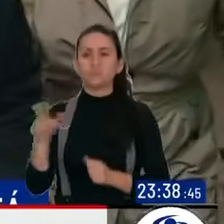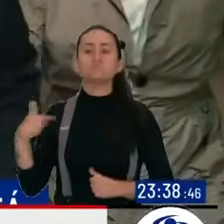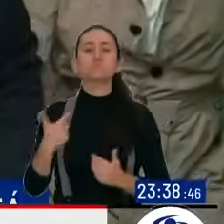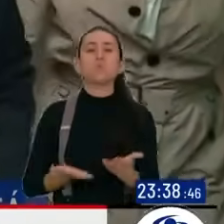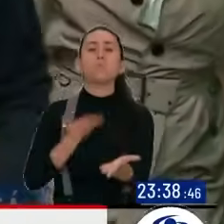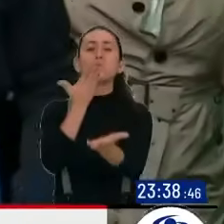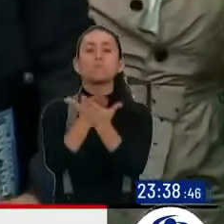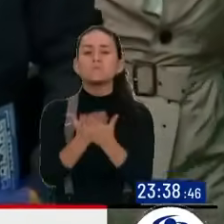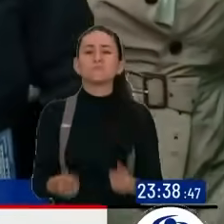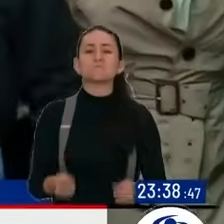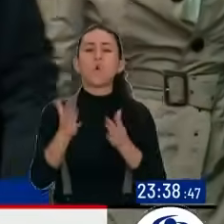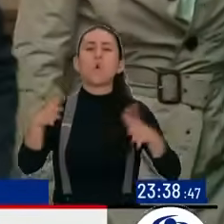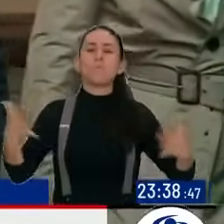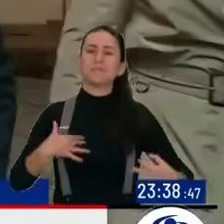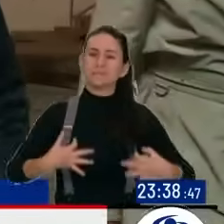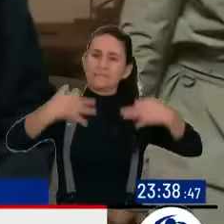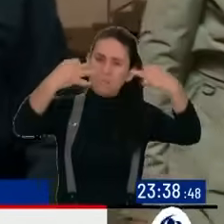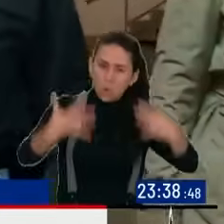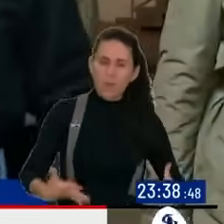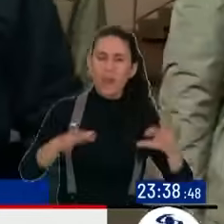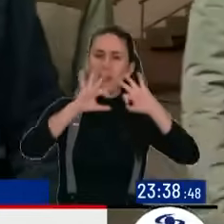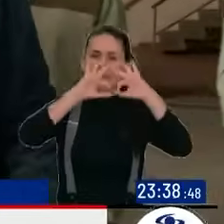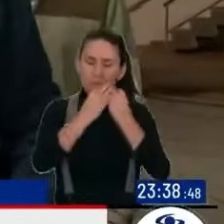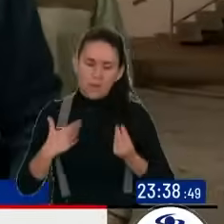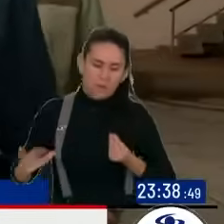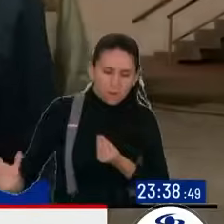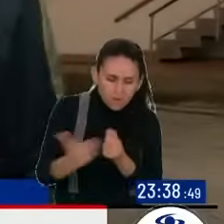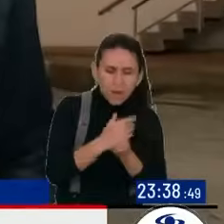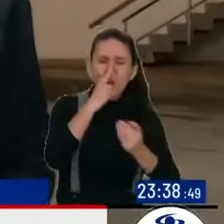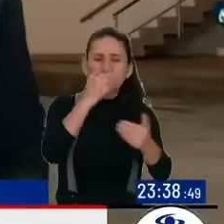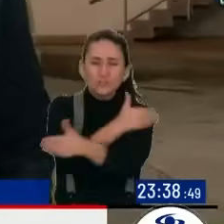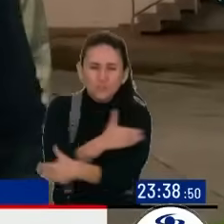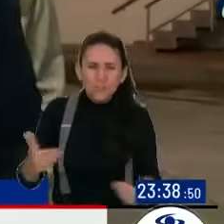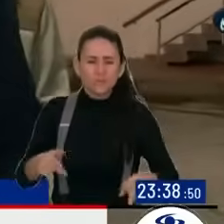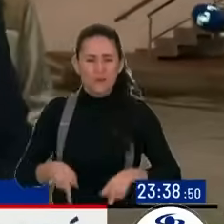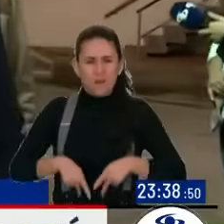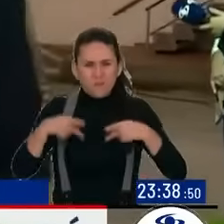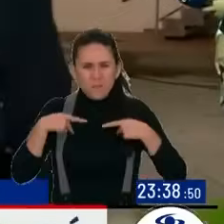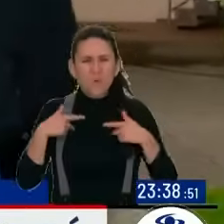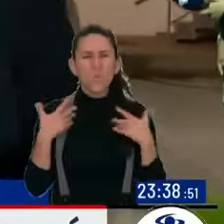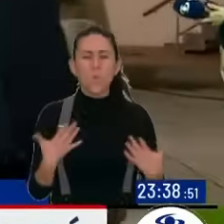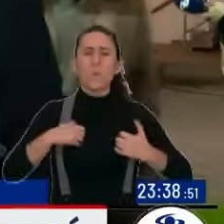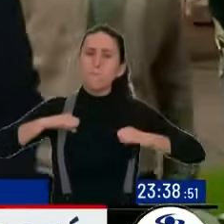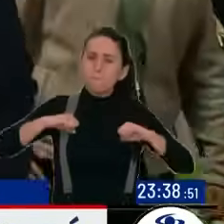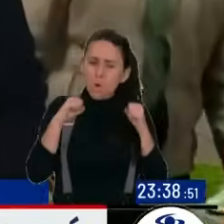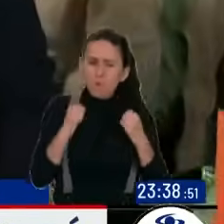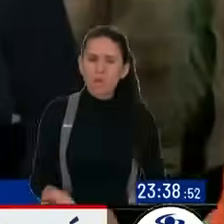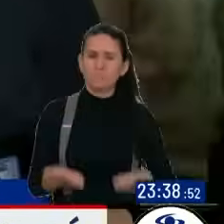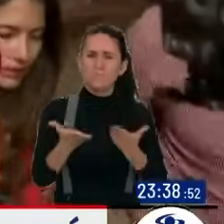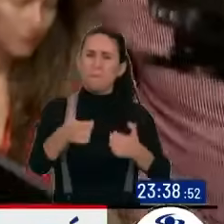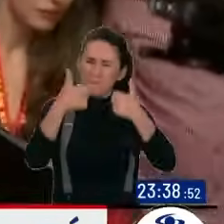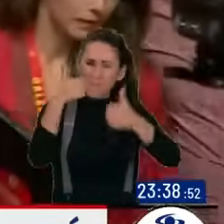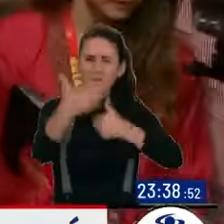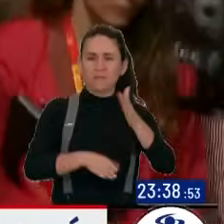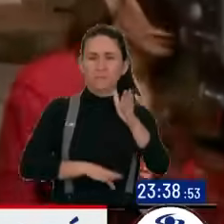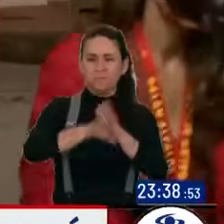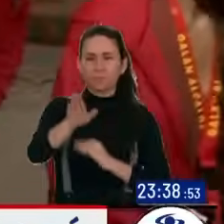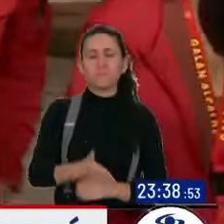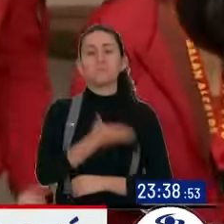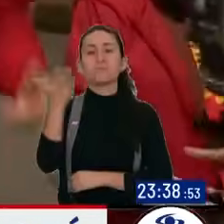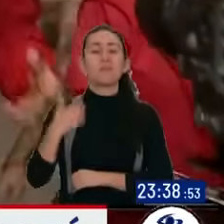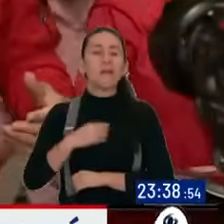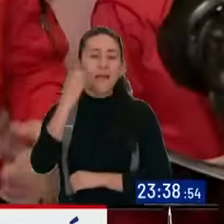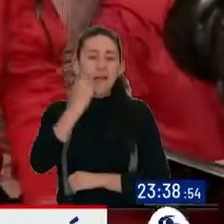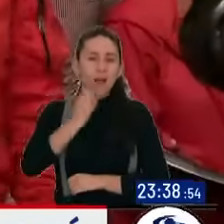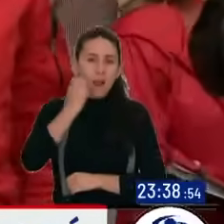garantizar la seguridad, cómo vamos a proteger la familia, la vida, la niñez y cómo va a garantizar que Bogotá le vaya bien a pesar de las dificultades. Carlos Fernando